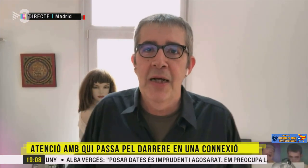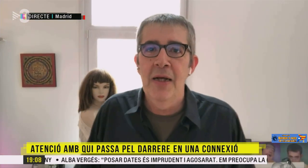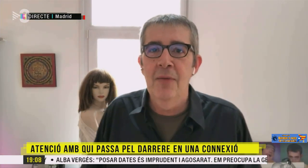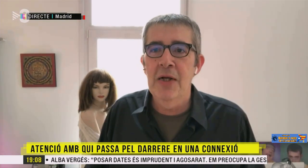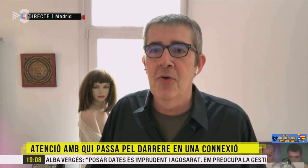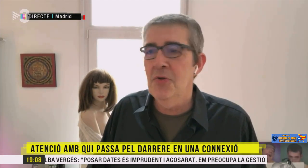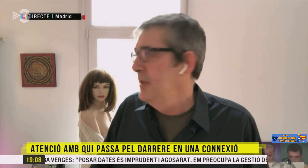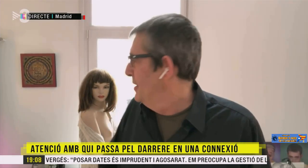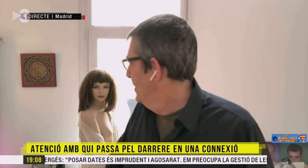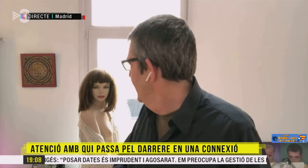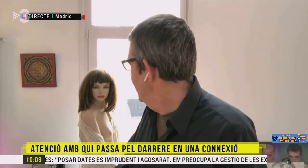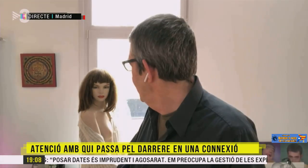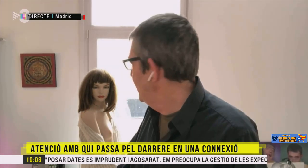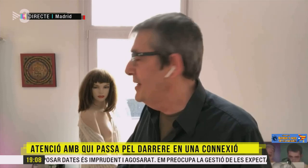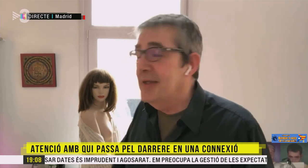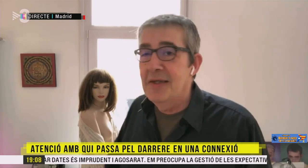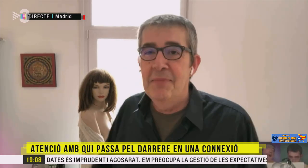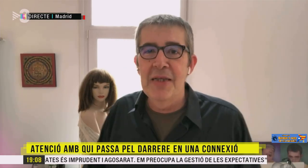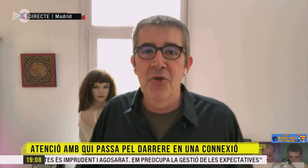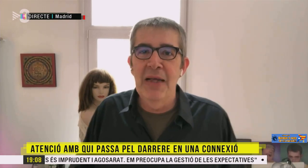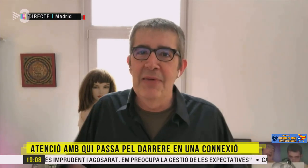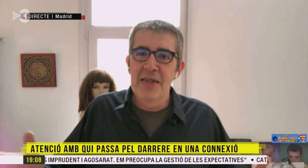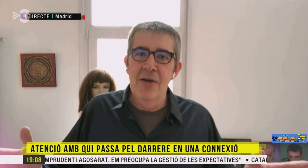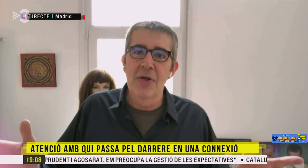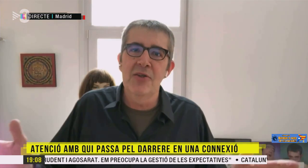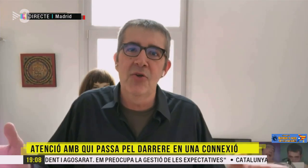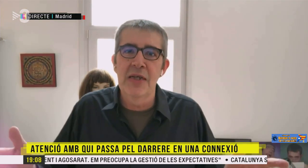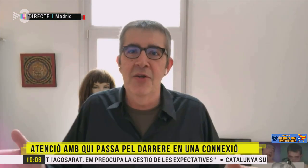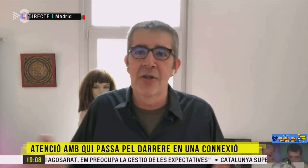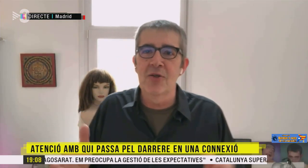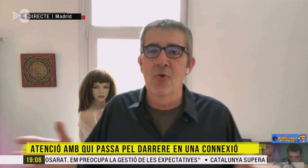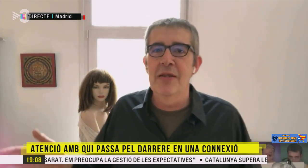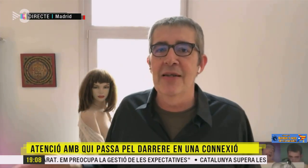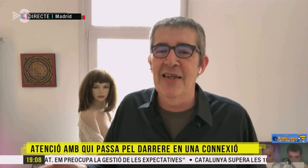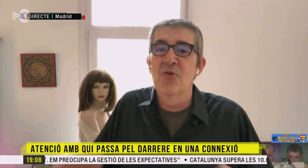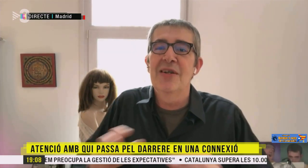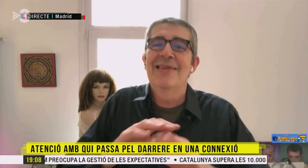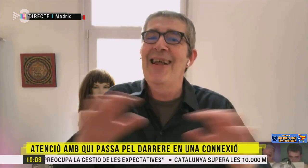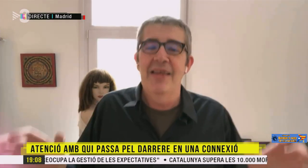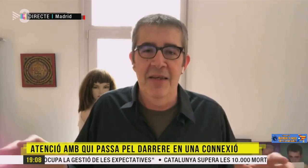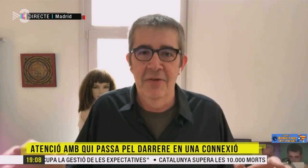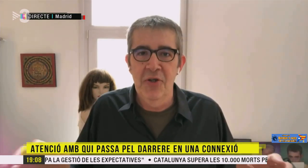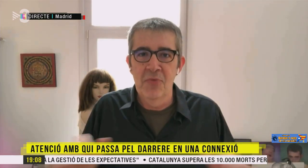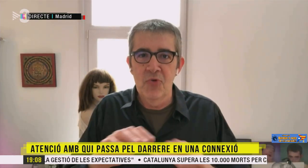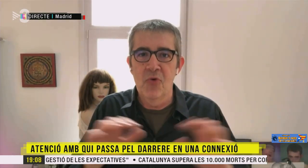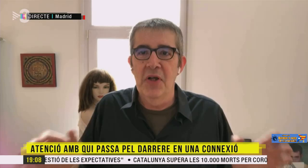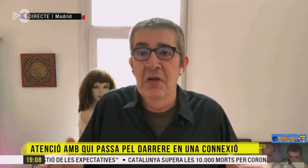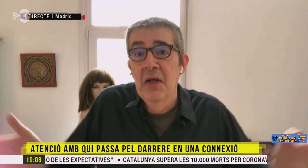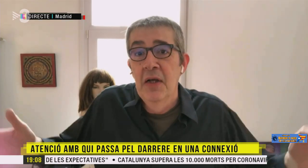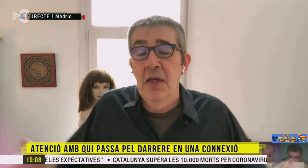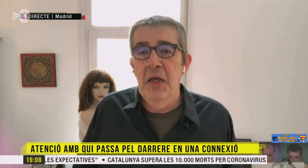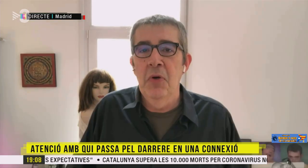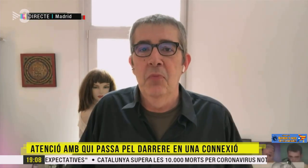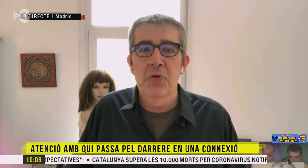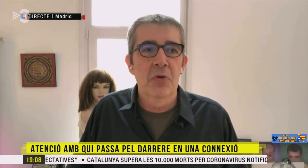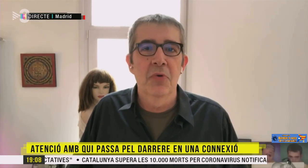en homenaje a Merlos, y me ha dicho, mira, si ahora estos días si no sales con una tía atrás no eres nadie, no te comes concoli.